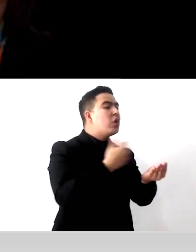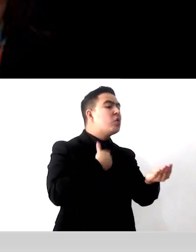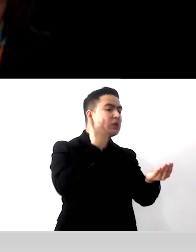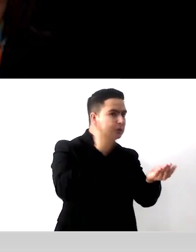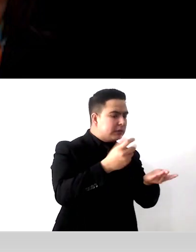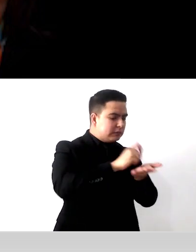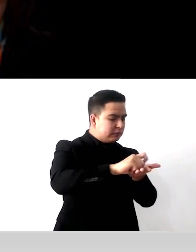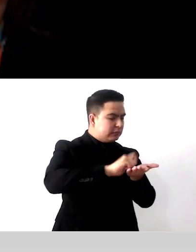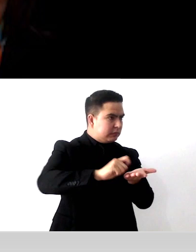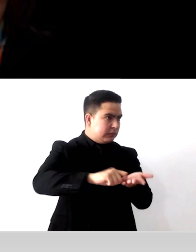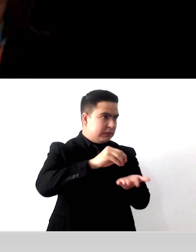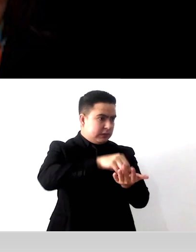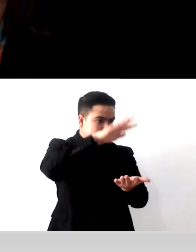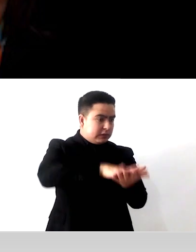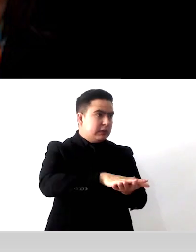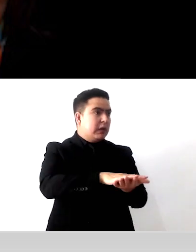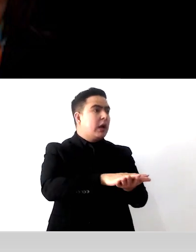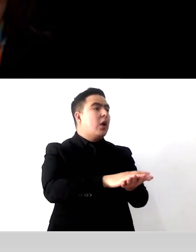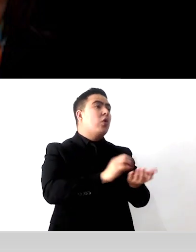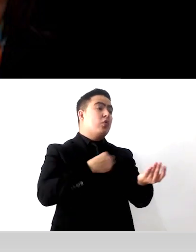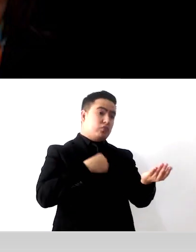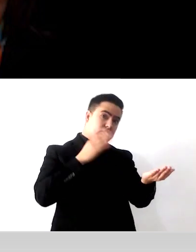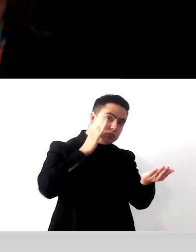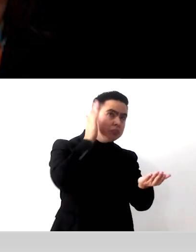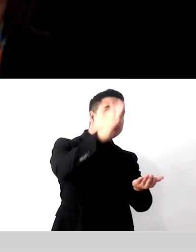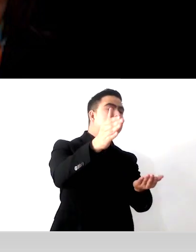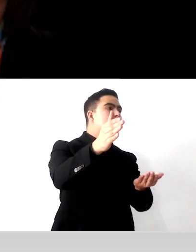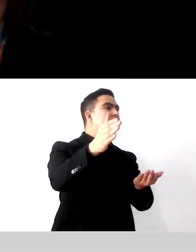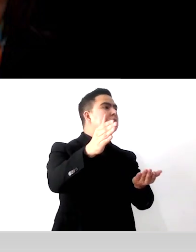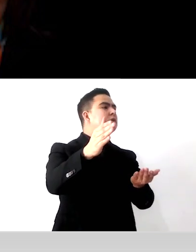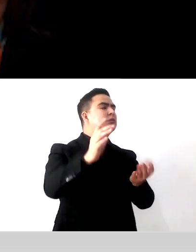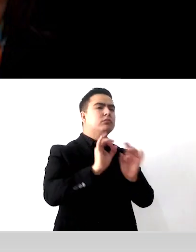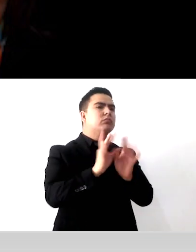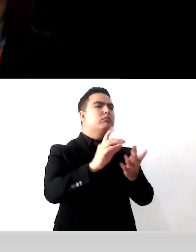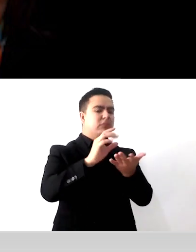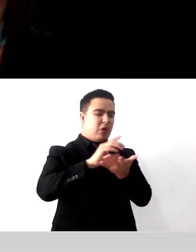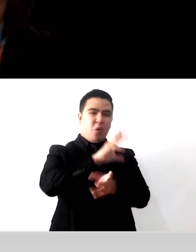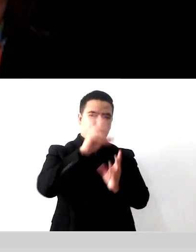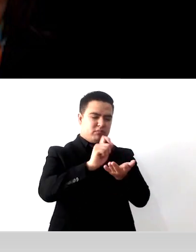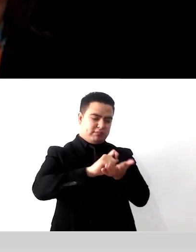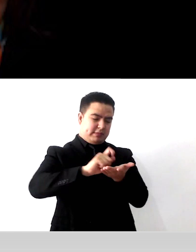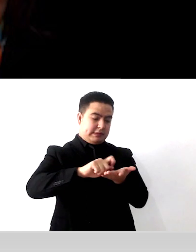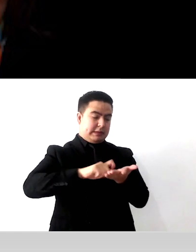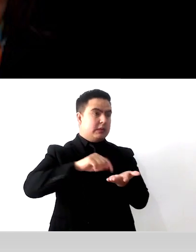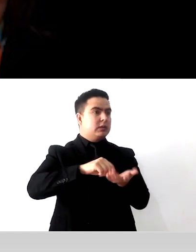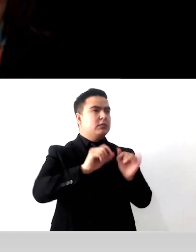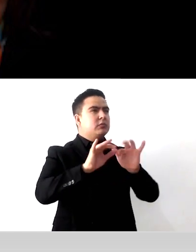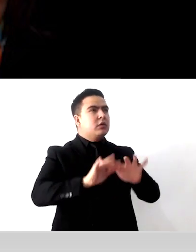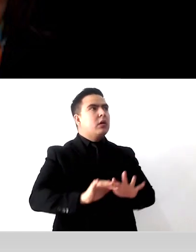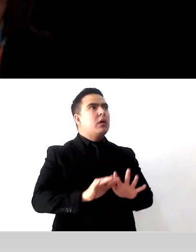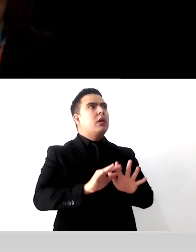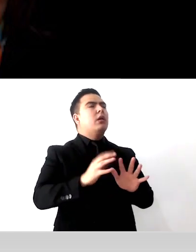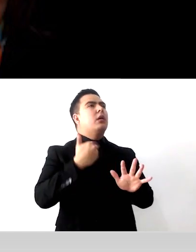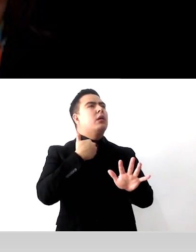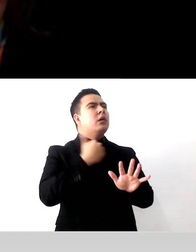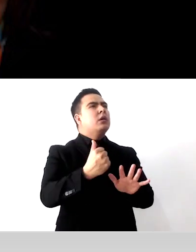dejaron, o presenté y no me han resuelto y el registro es mañana, ¿no? Entonces, siempre manifestando cuál es